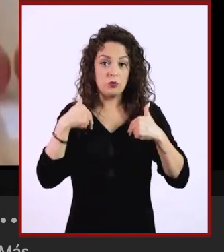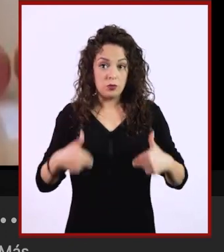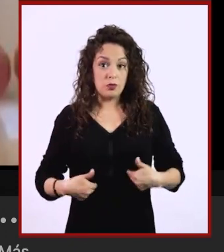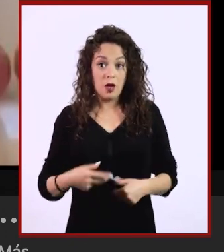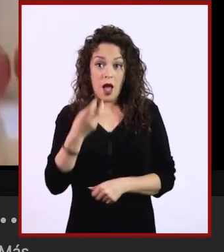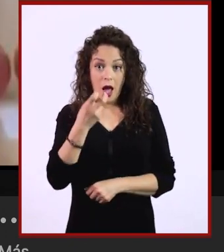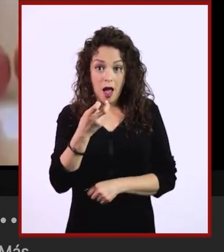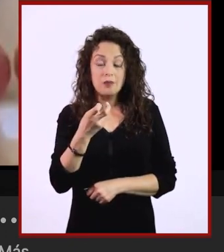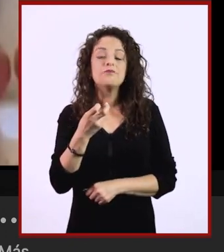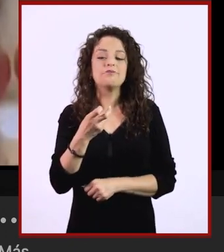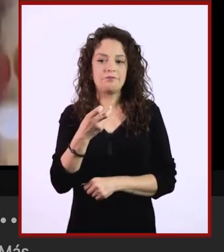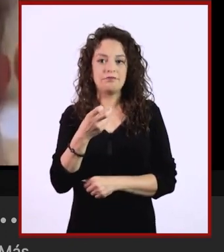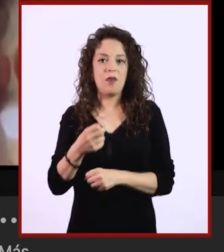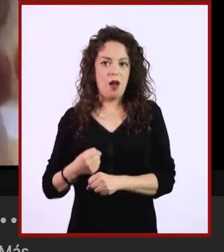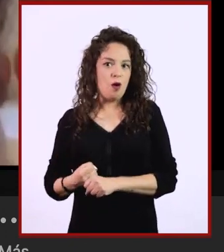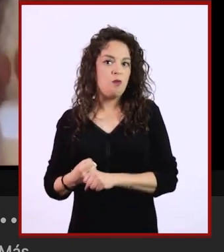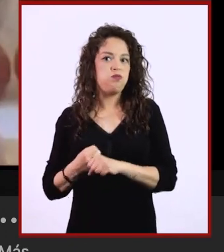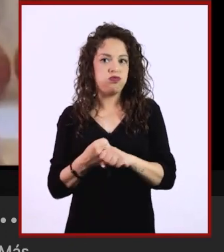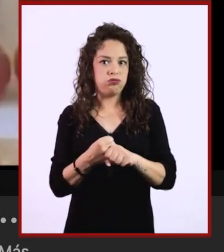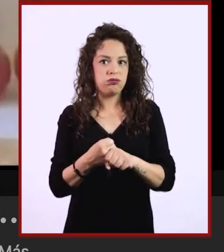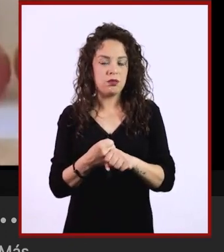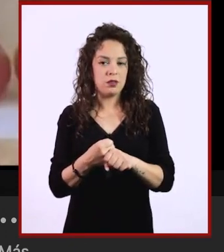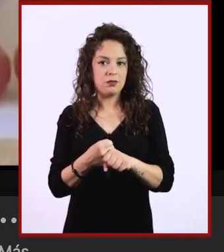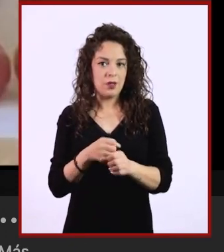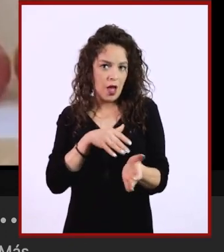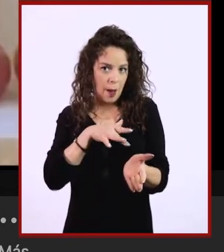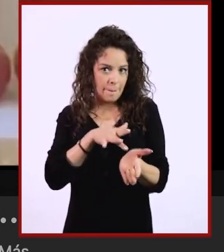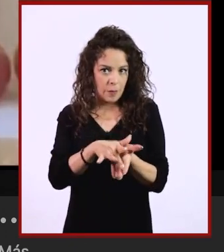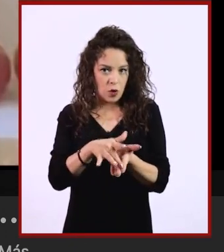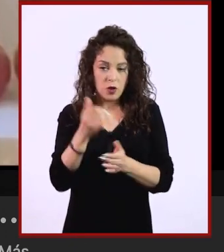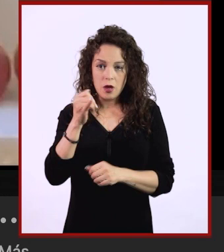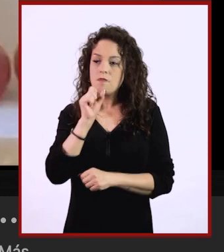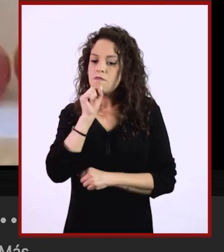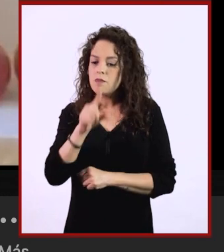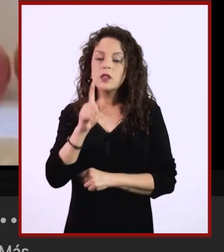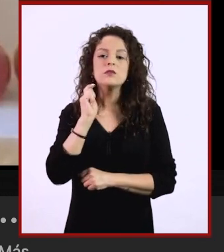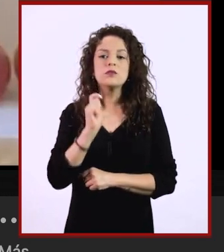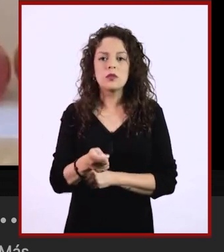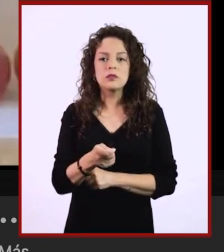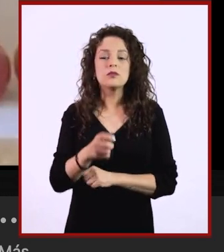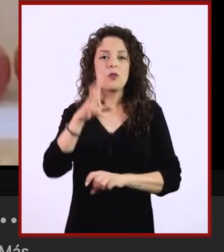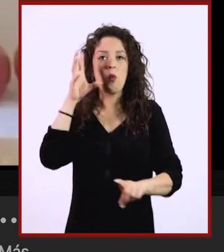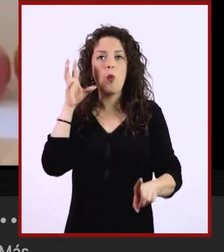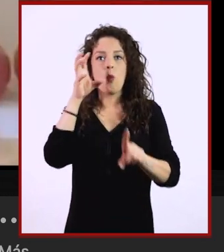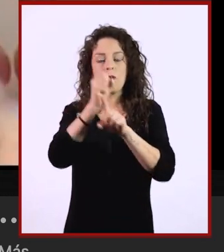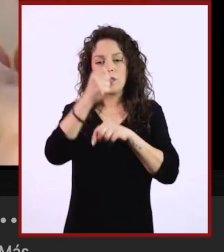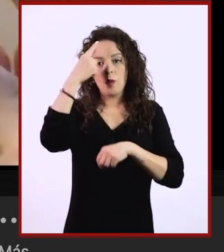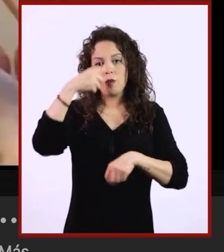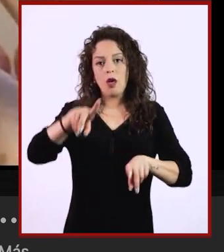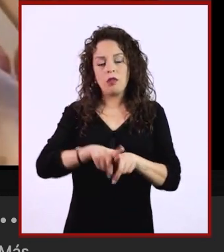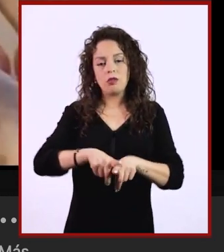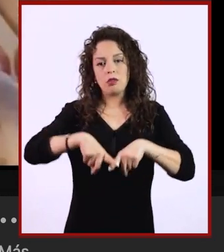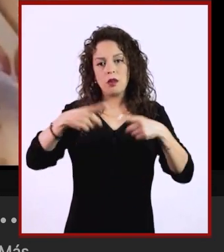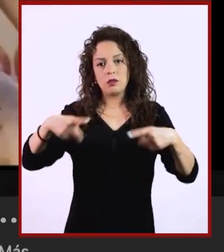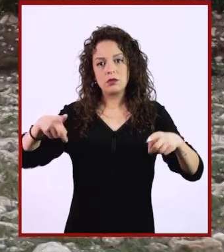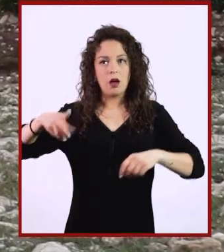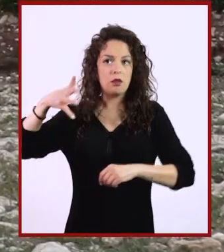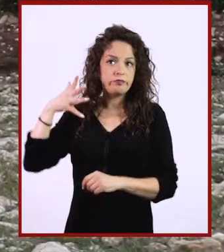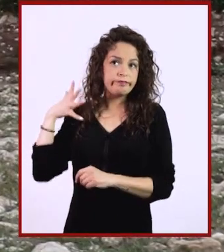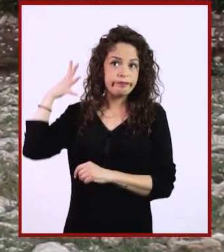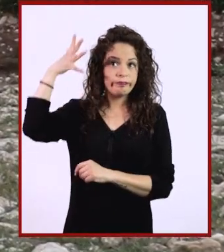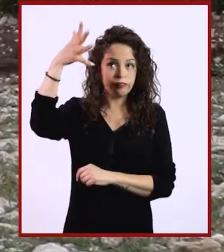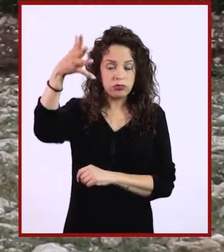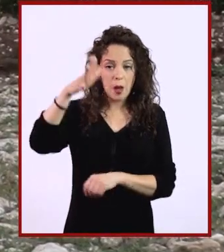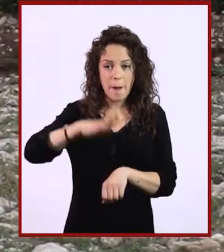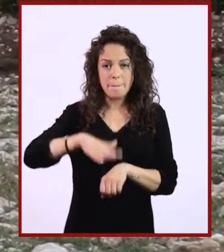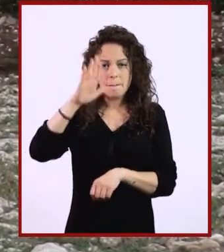el sustento, ¿no? También, por ejemplo, podemos tomar como sustento los objetivos de desarrollo sostenible, en particular,